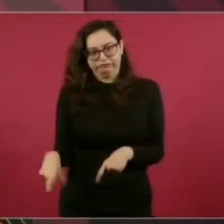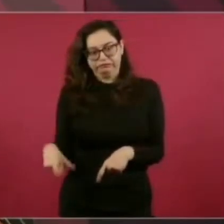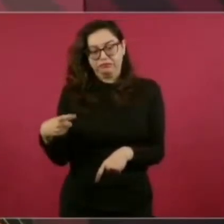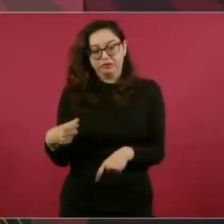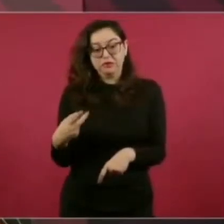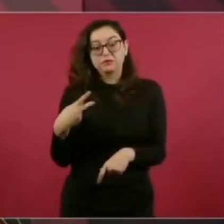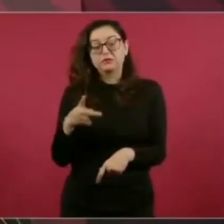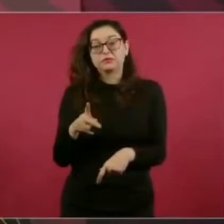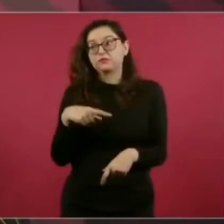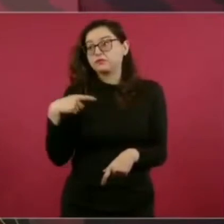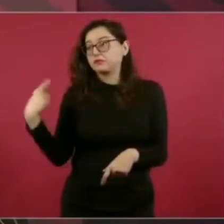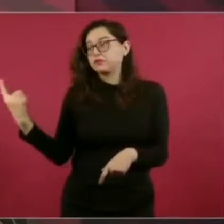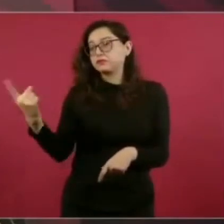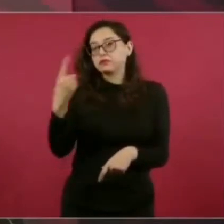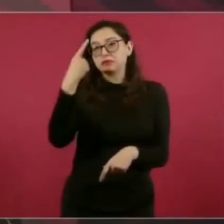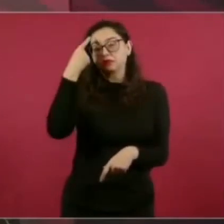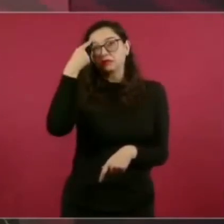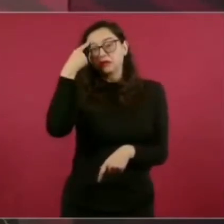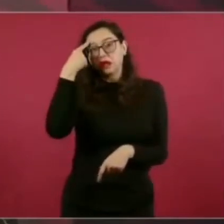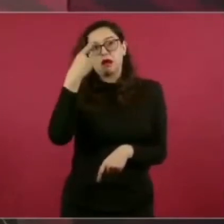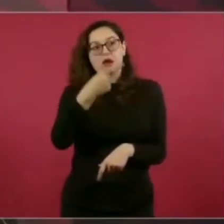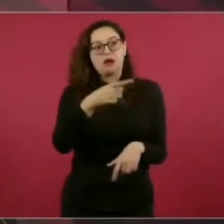prevalecer.